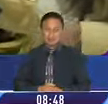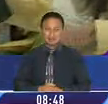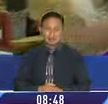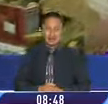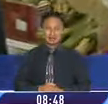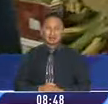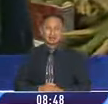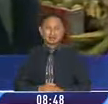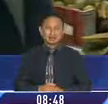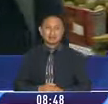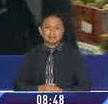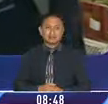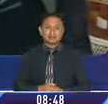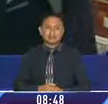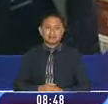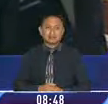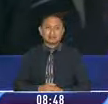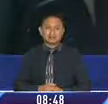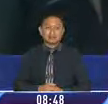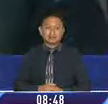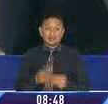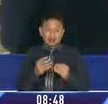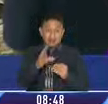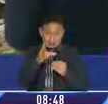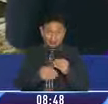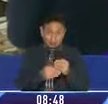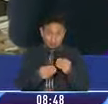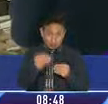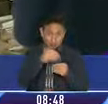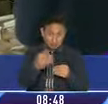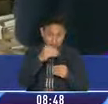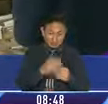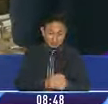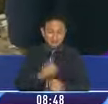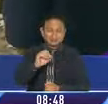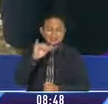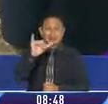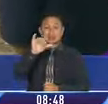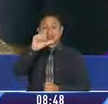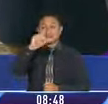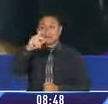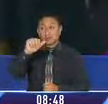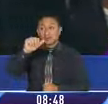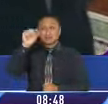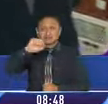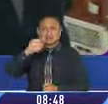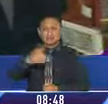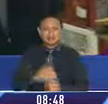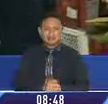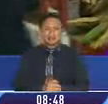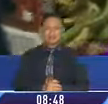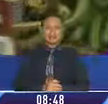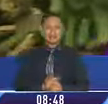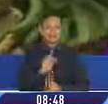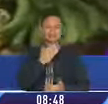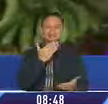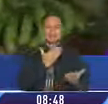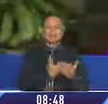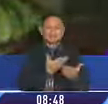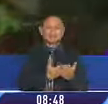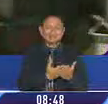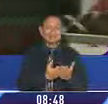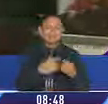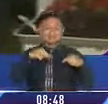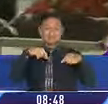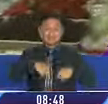ustedes. Así es, ¿con yapa o sin yapa? Con yapa y con todos se encuentran aquí. Estamos. Muchísimas gracias, Manuelito. Así es, yo ya